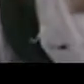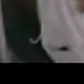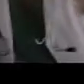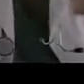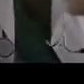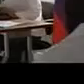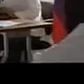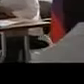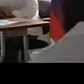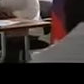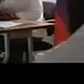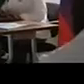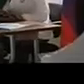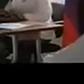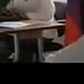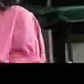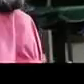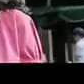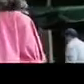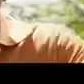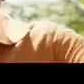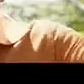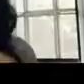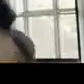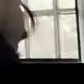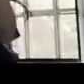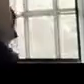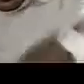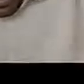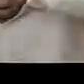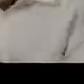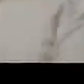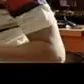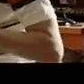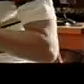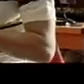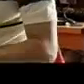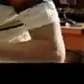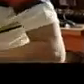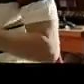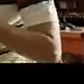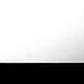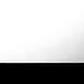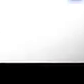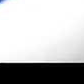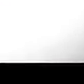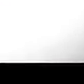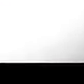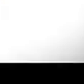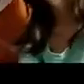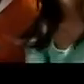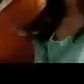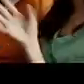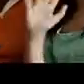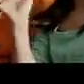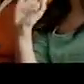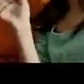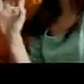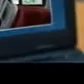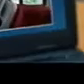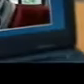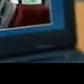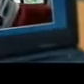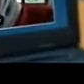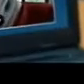seguir acelerando el desarrollo de nuestro país. ¡A millón! ¡Volao! ¡Rayo veloz! ¡Mandao! ABA, la conexión líder de